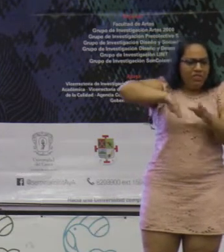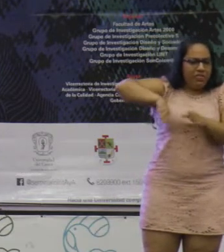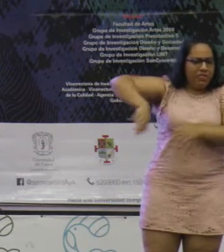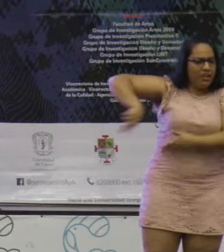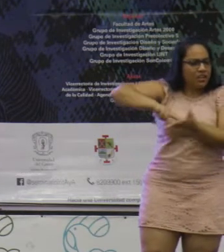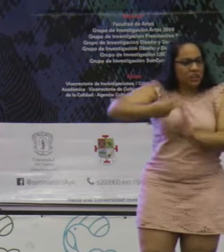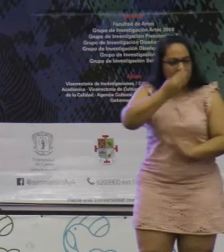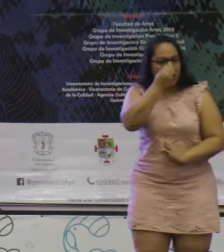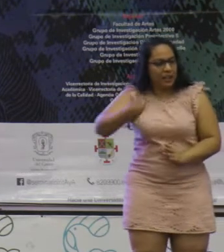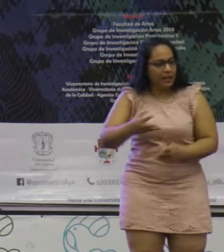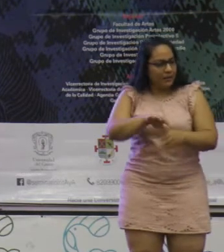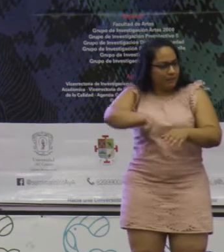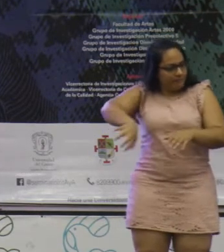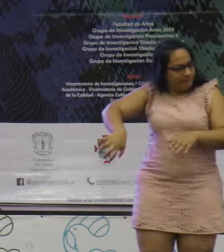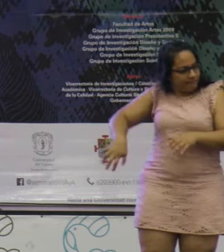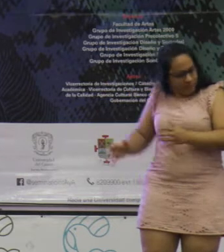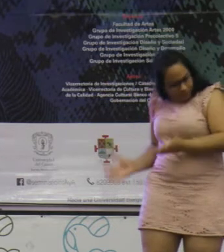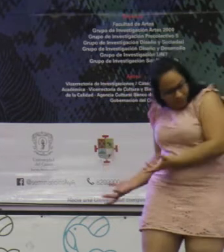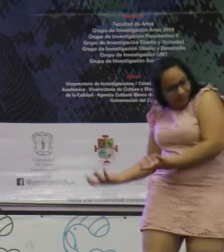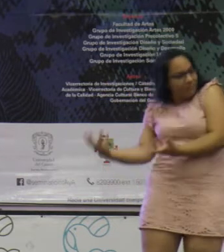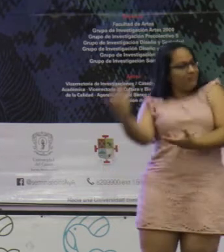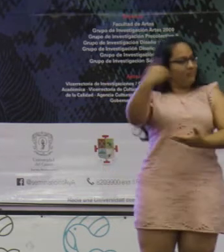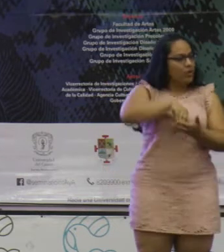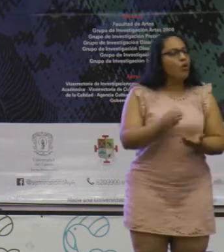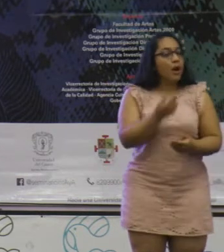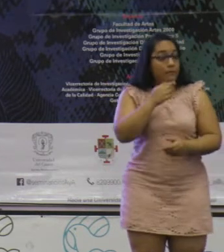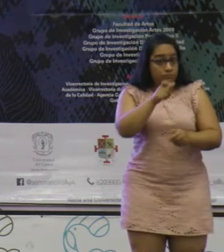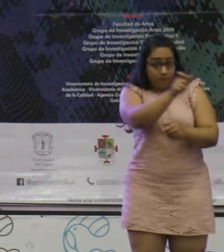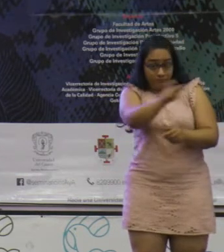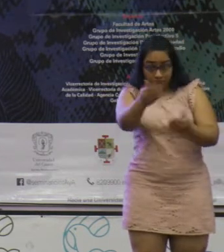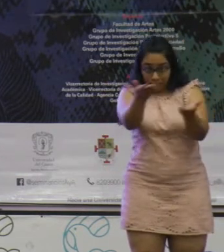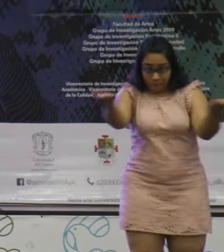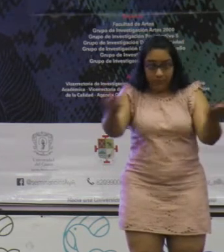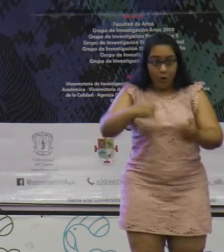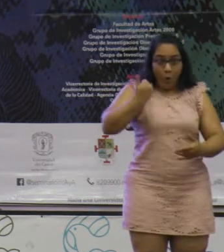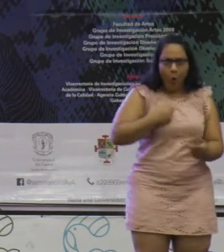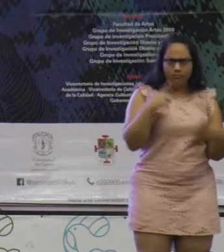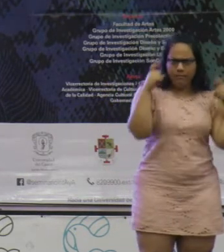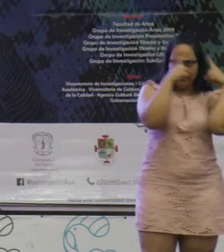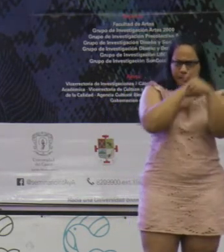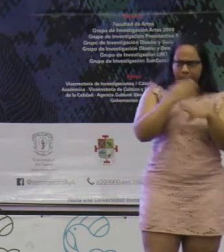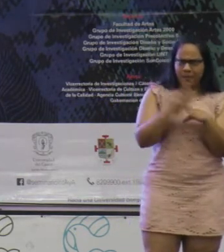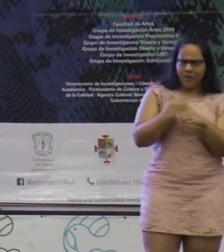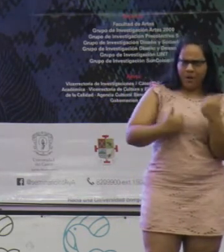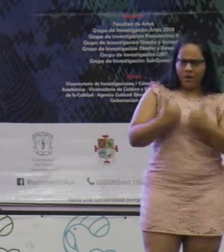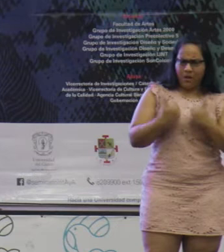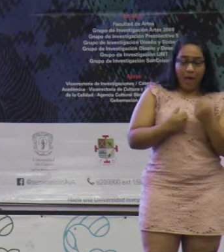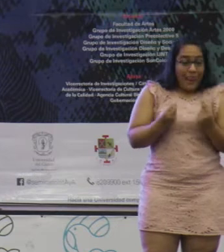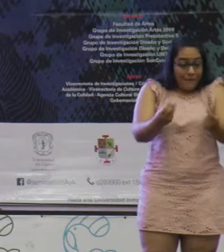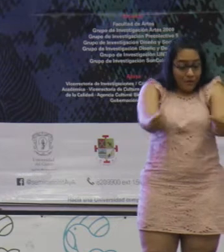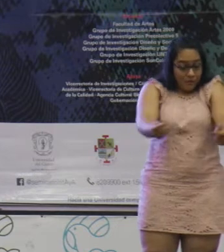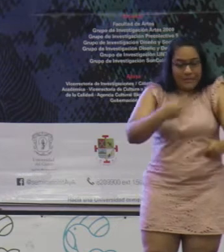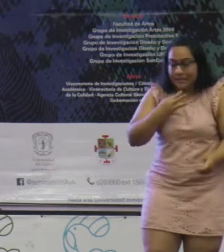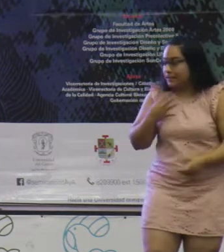técnico, permitiría de alguna manera, por lo menos permitirle a la gente joven pensar sus propios problemas. Voy a irme más rápido con esto.